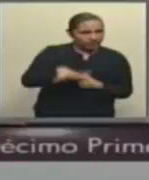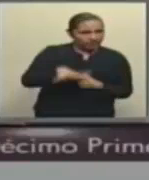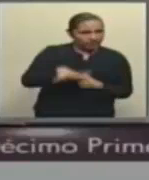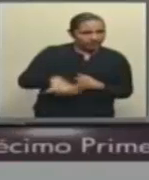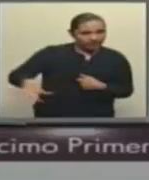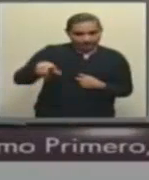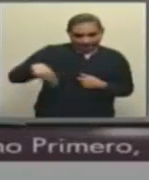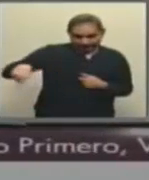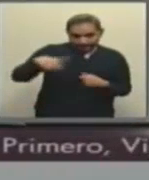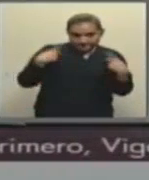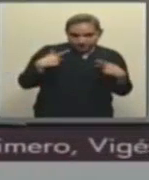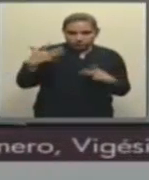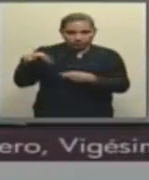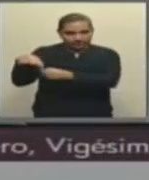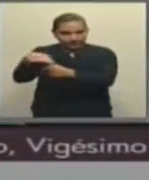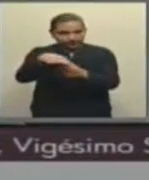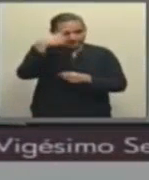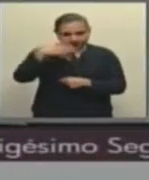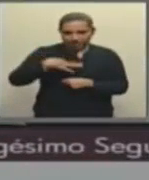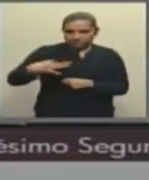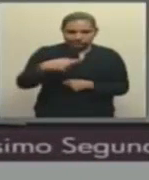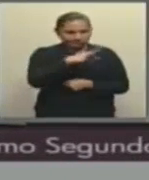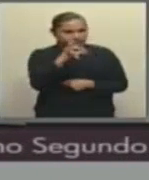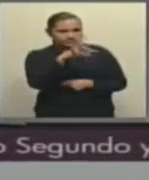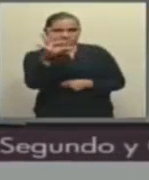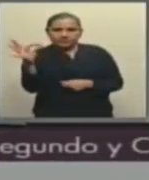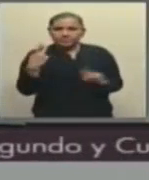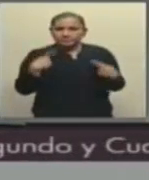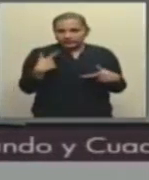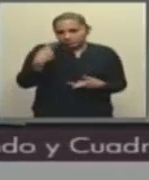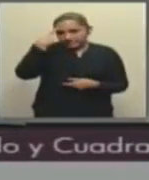que los eligió. Se supone que es para mejorar